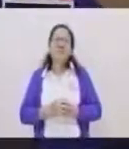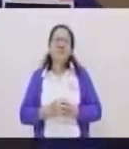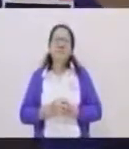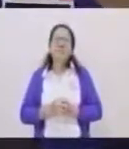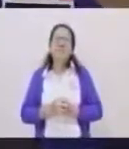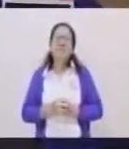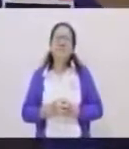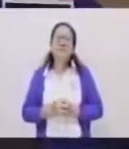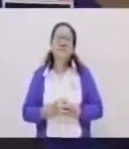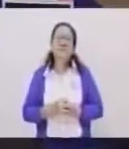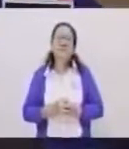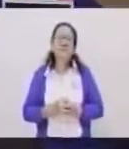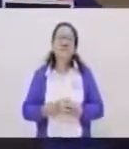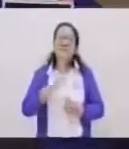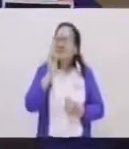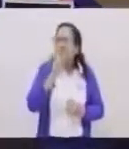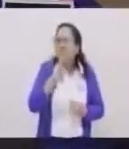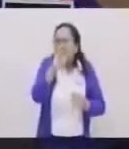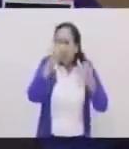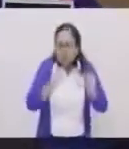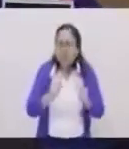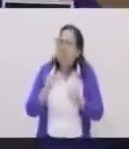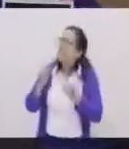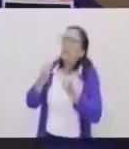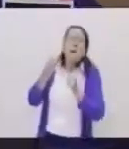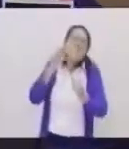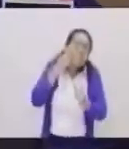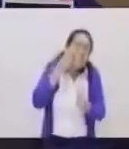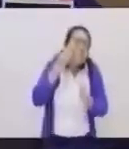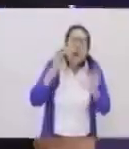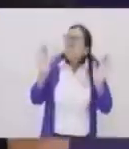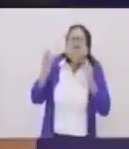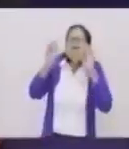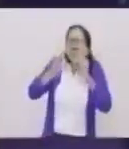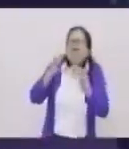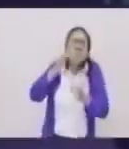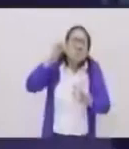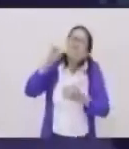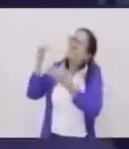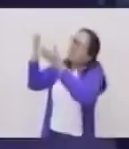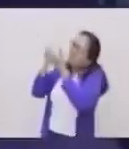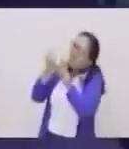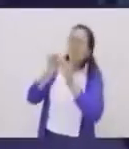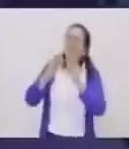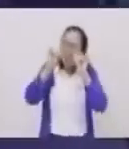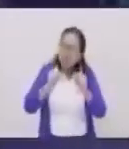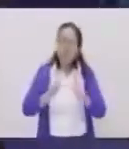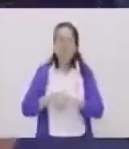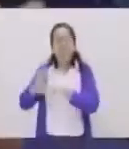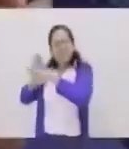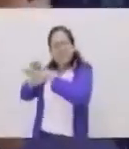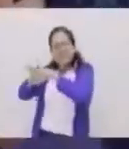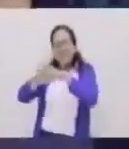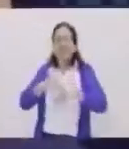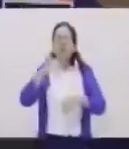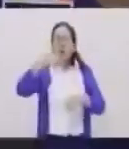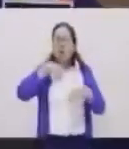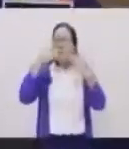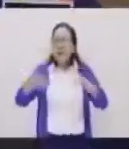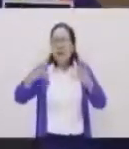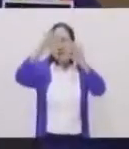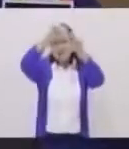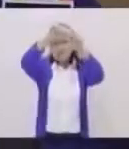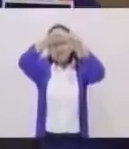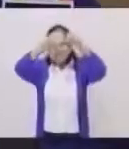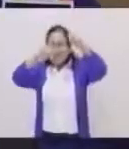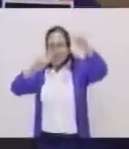utilizar silicón caliente, debes pedirle ayuda a un adulto, siempre recuérdalo. Entonces en este momento, si tú te fijas, yo rasgué ya un pedazo de